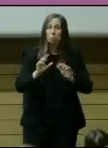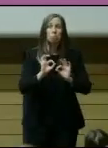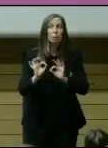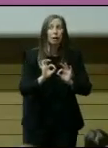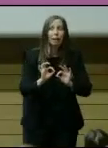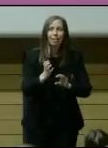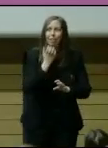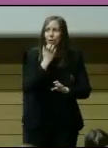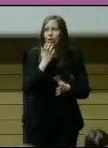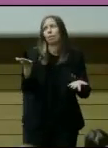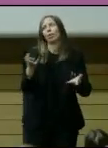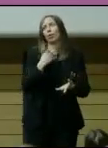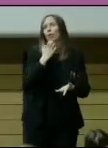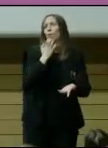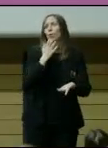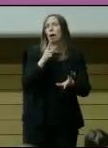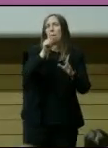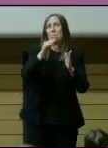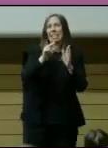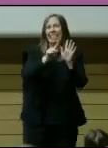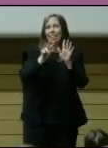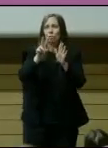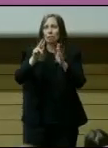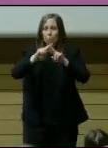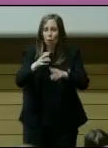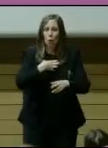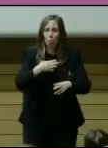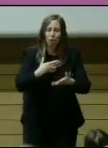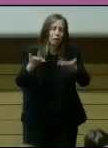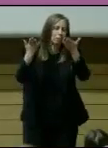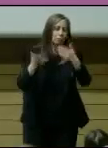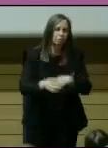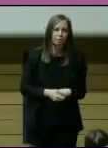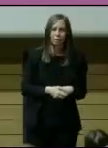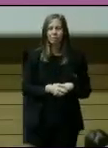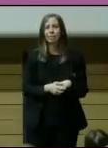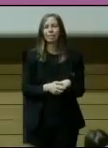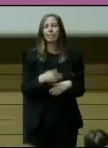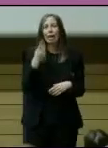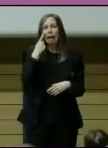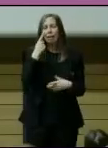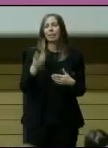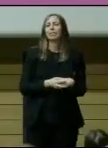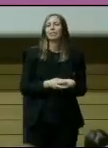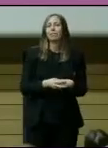A menos que es una broma, ¿cómo podemos prestar 1.623 noticias? ¿Para qué las? Venga, claro, porque hay